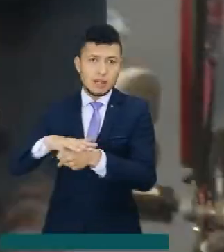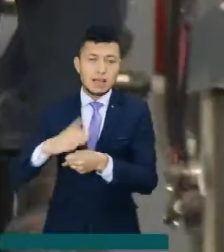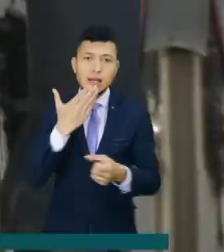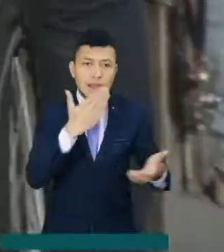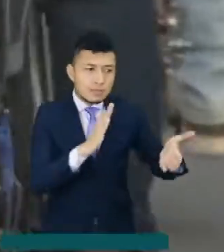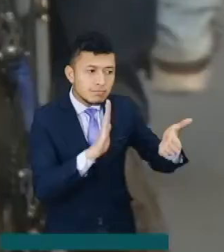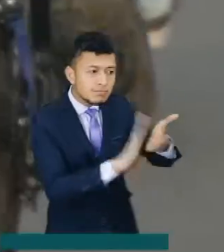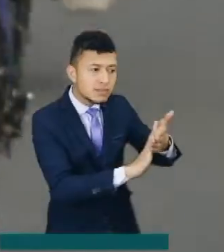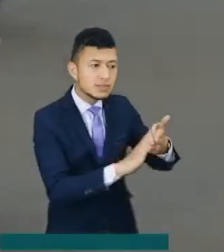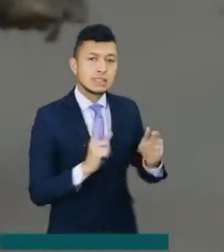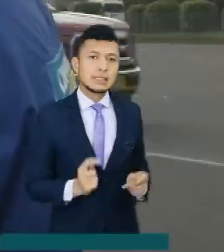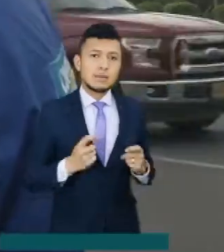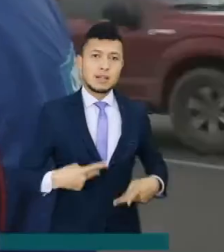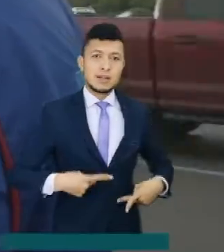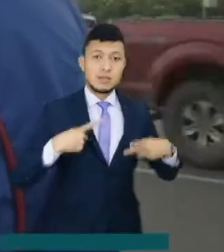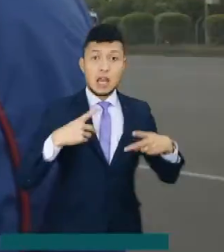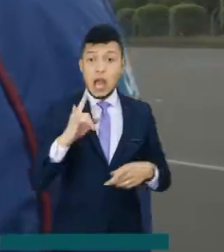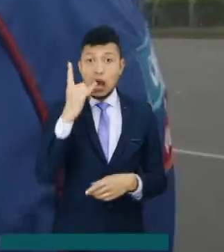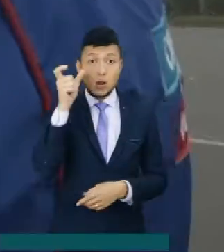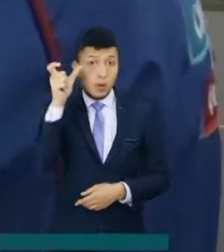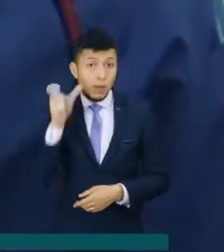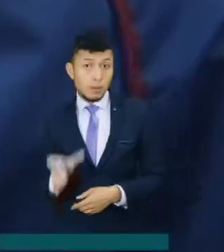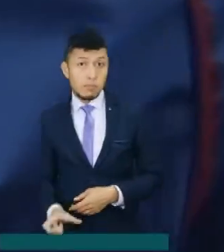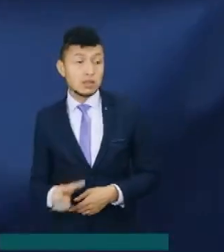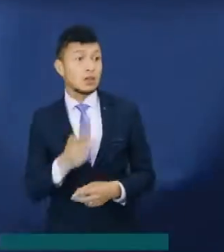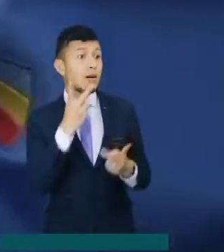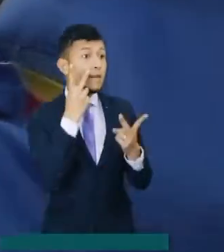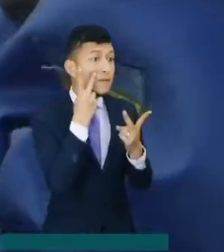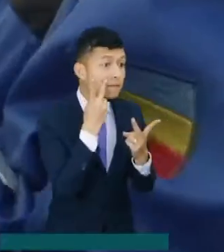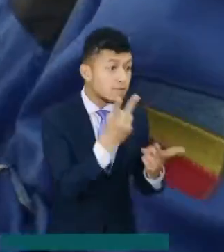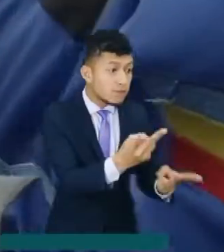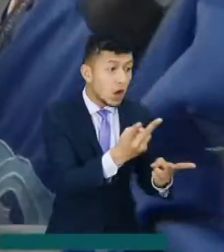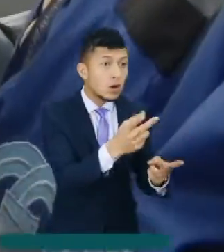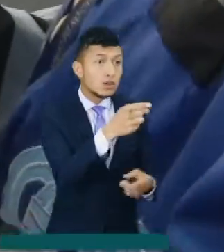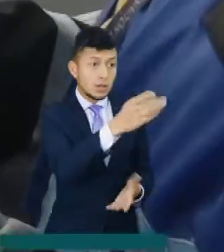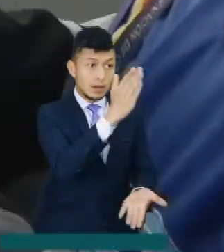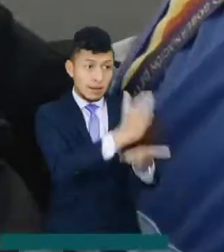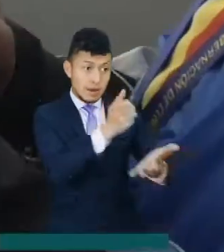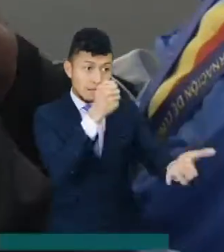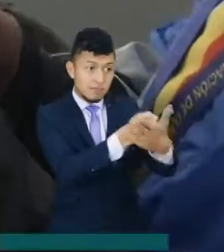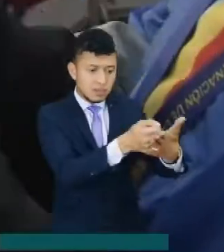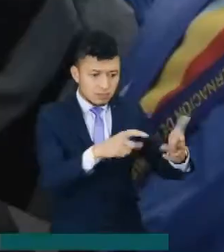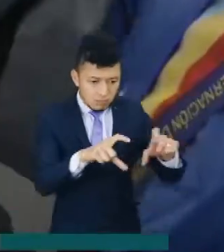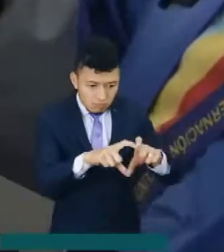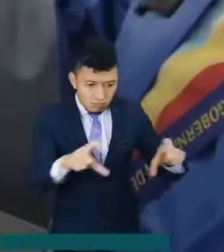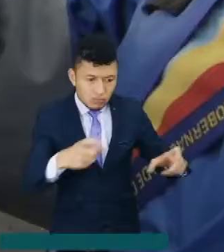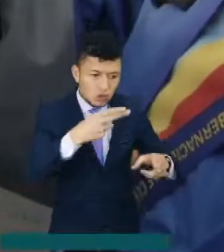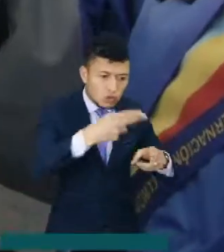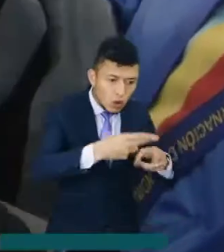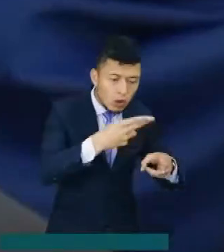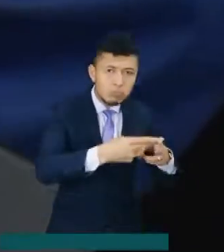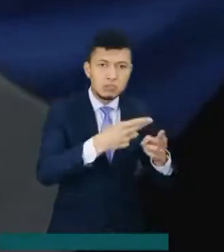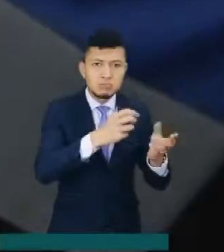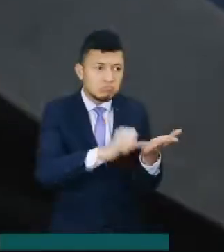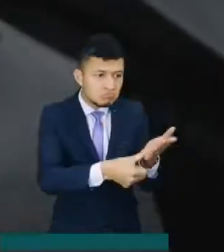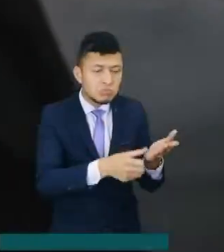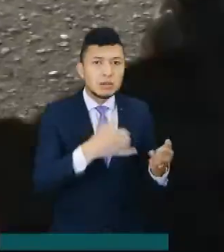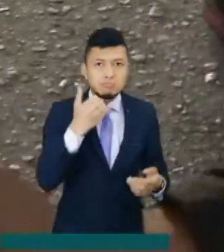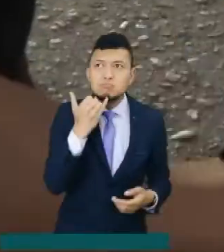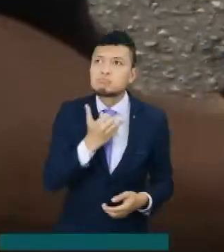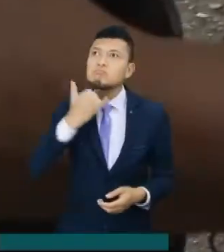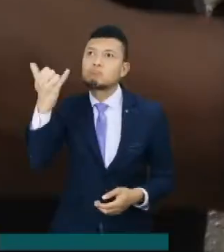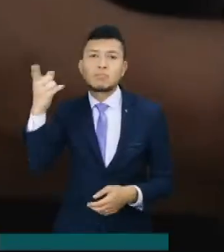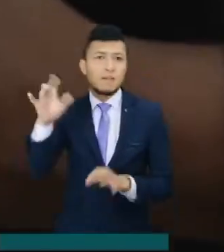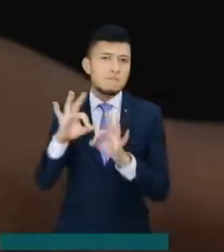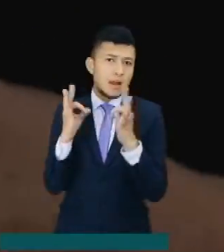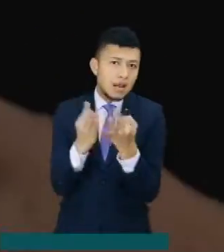stickers salvavidas que le permitirán a los testigos de un accidente conocer los datos de las personas lesionadas y enviar una alerta a uno de sus